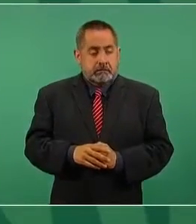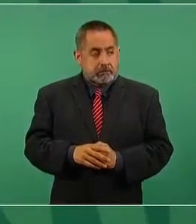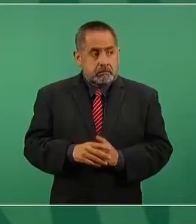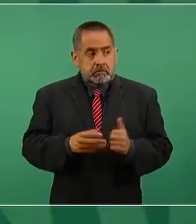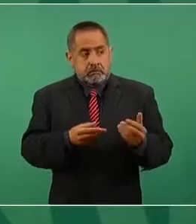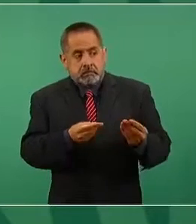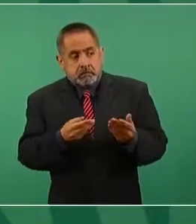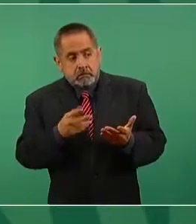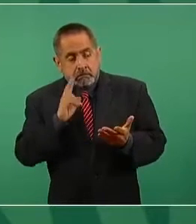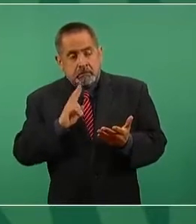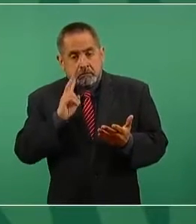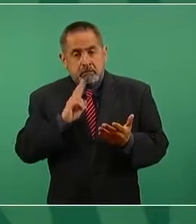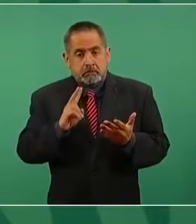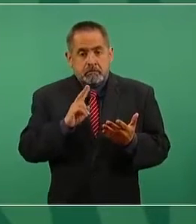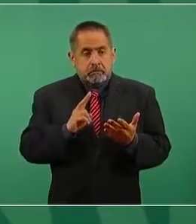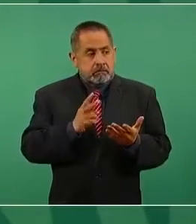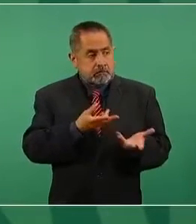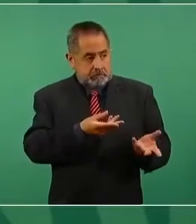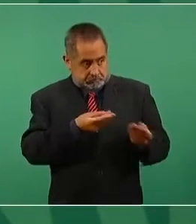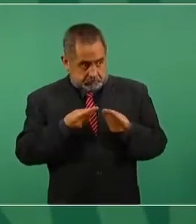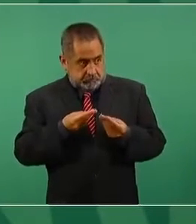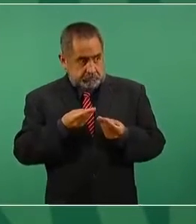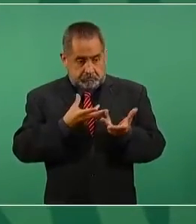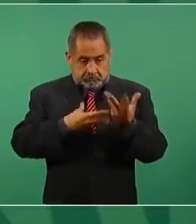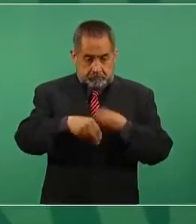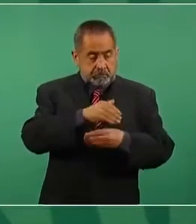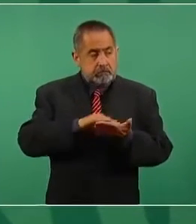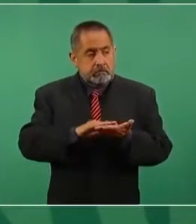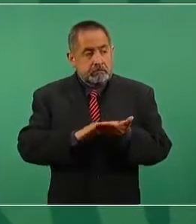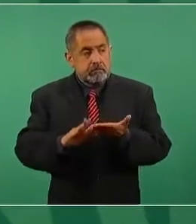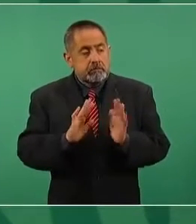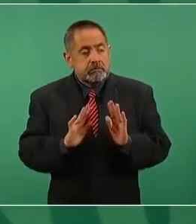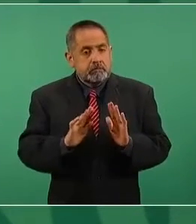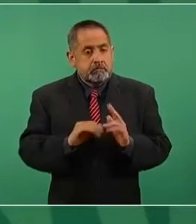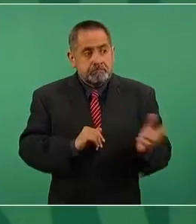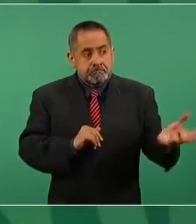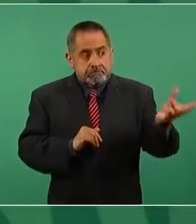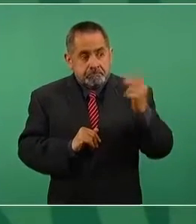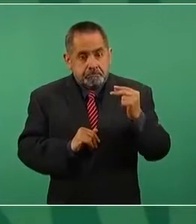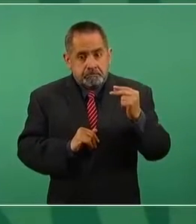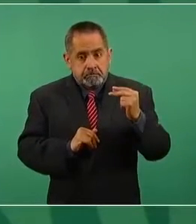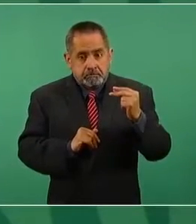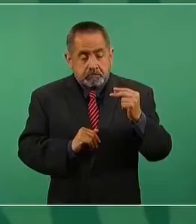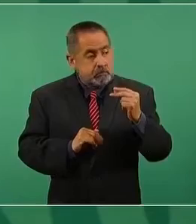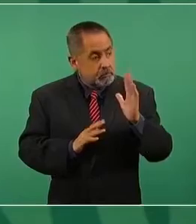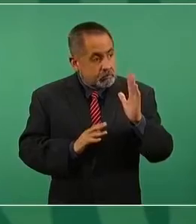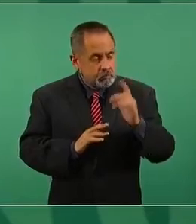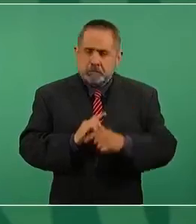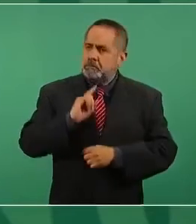recibimos la reparación y la respuesta fue no, Fiscalía,